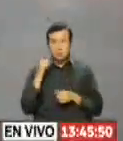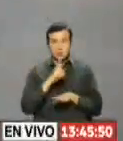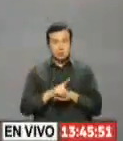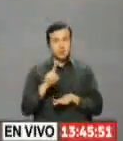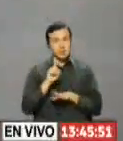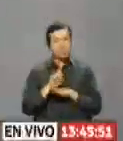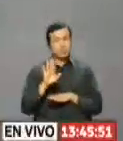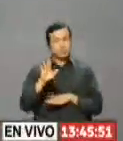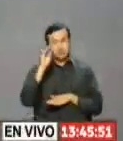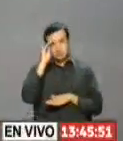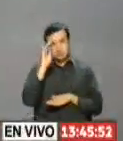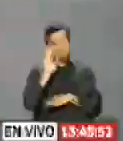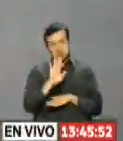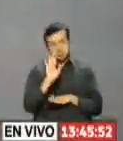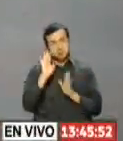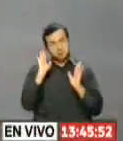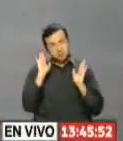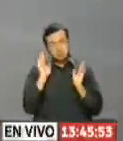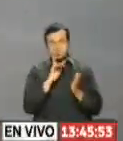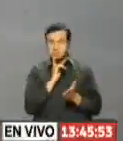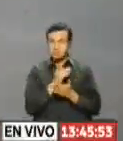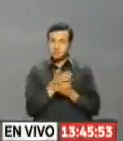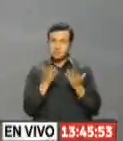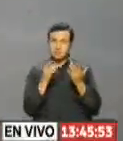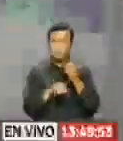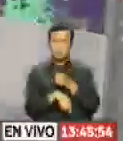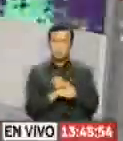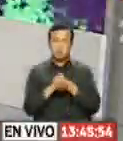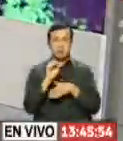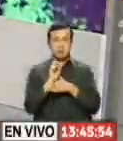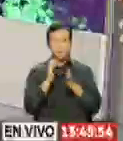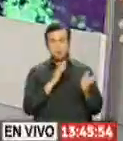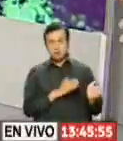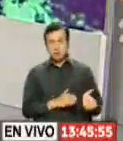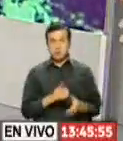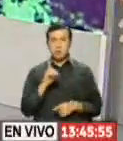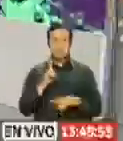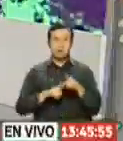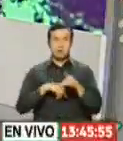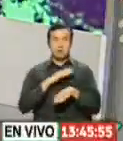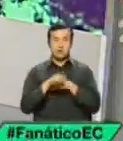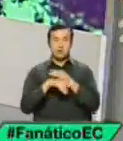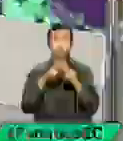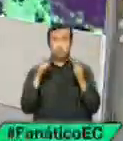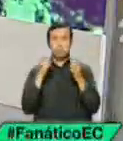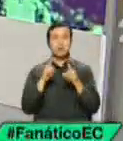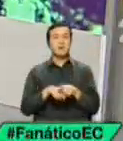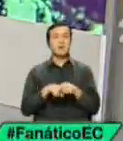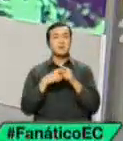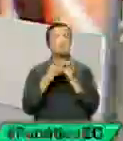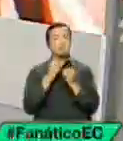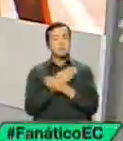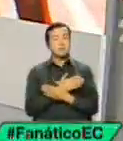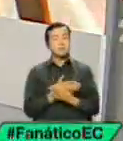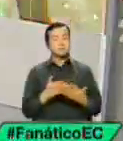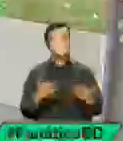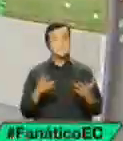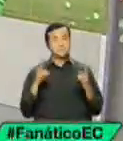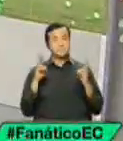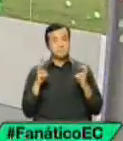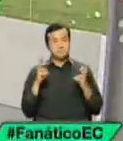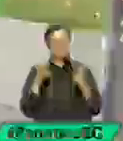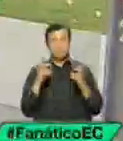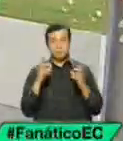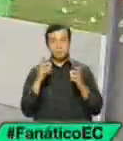tendrá sus razones, por claro. supuesto. El fútbol ecuatoriano está así, entonces, amigos y amigas televidentes, justo arrancamos con esta información referente